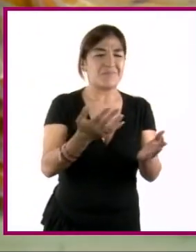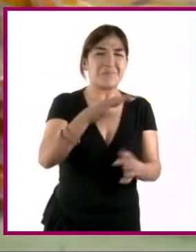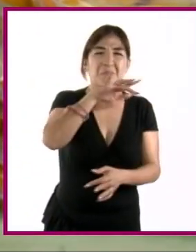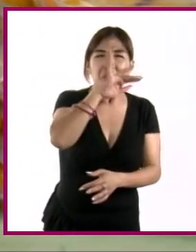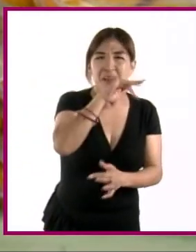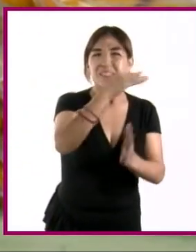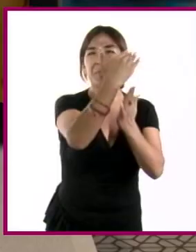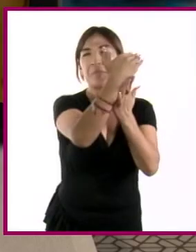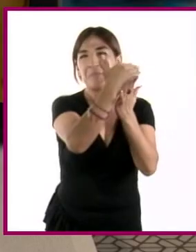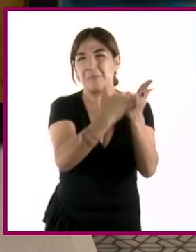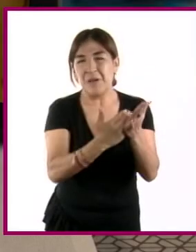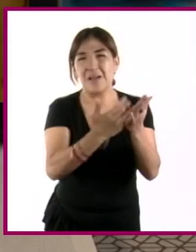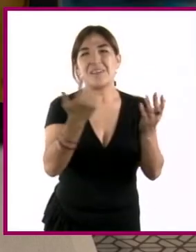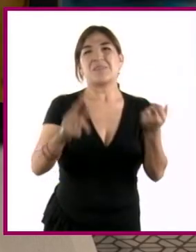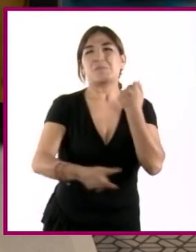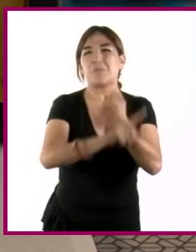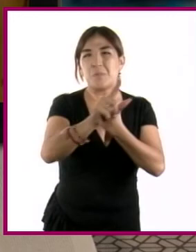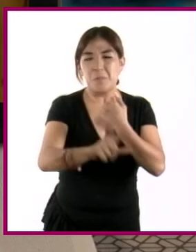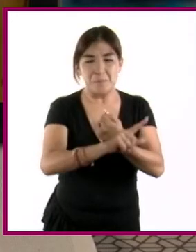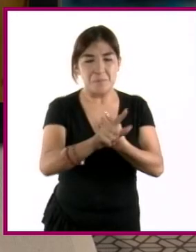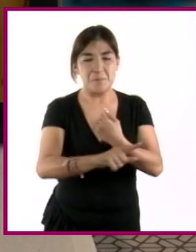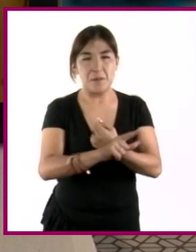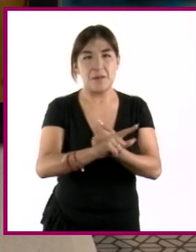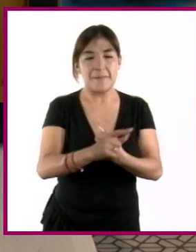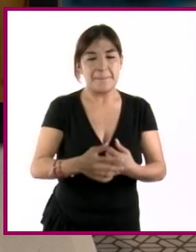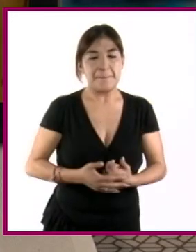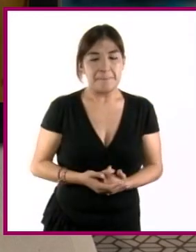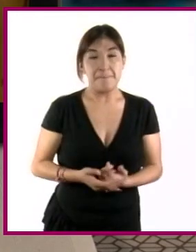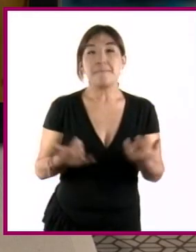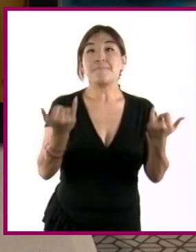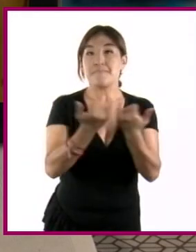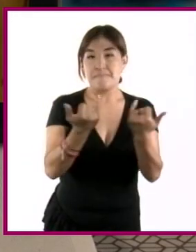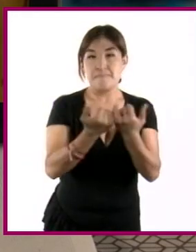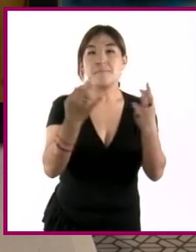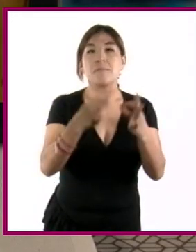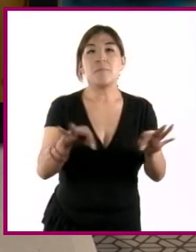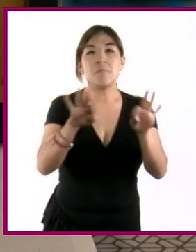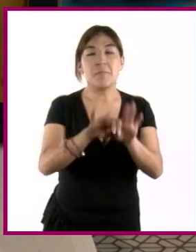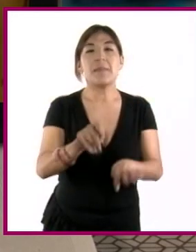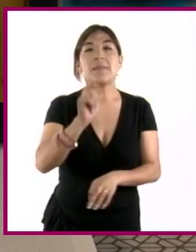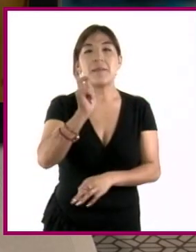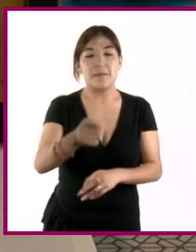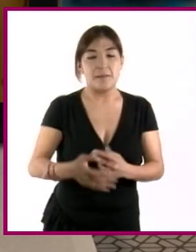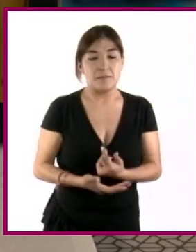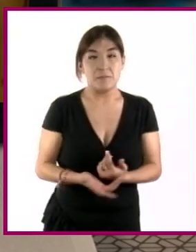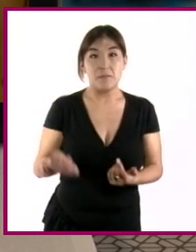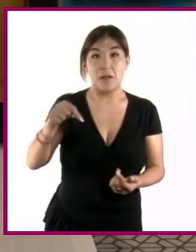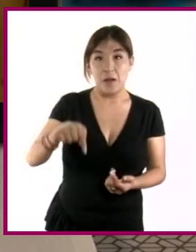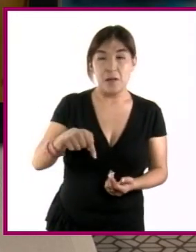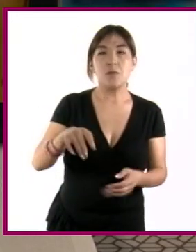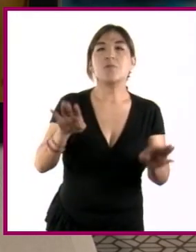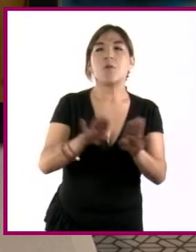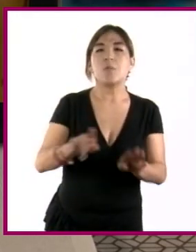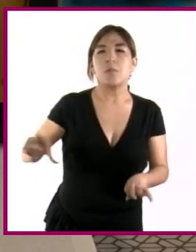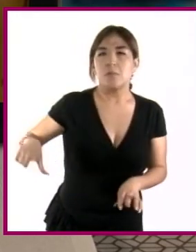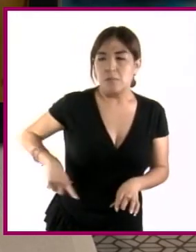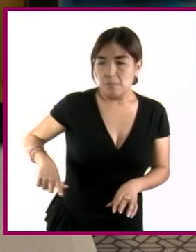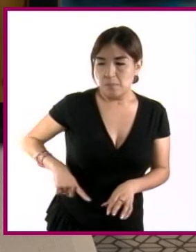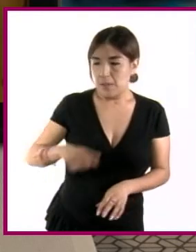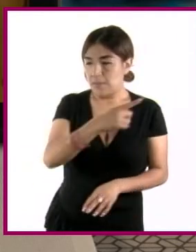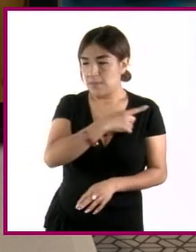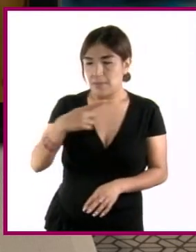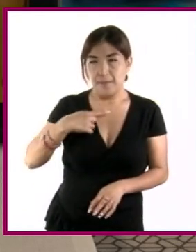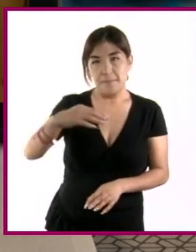impactos ambientales. También, y una parte muy importante, es lo que se puede hacer desde el gobierno a través de